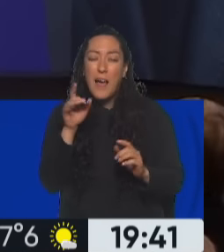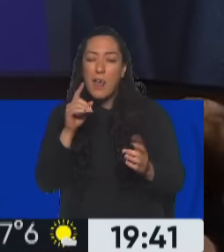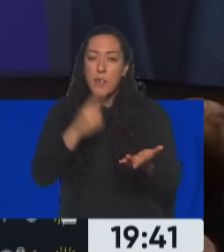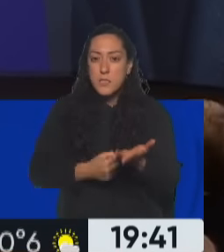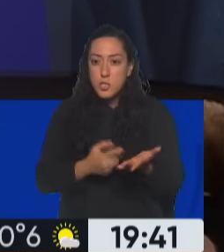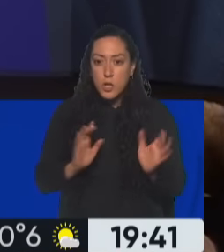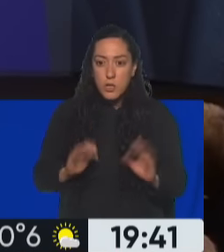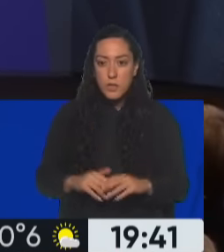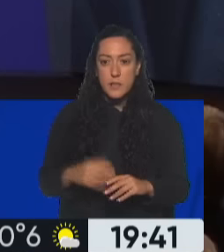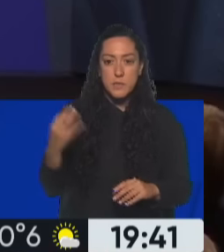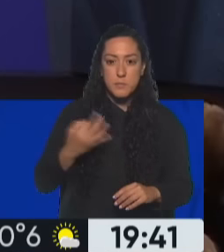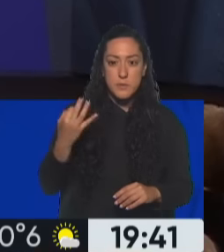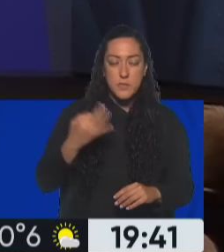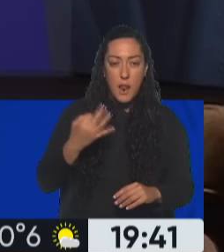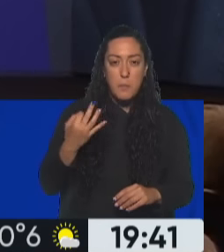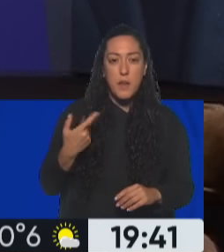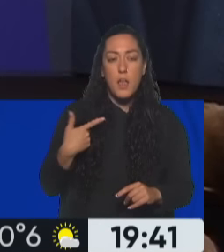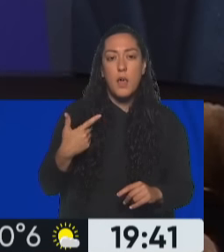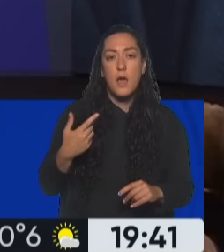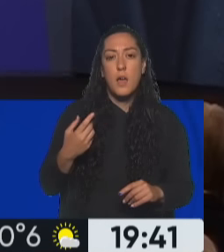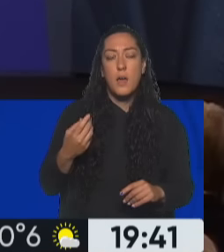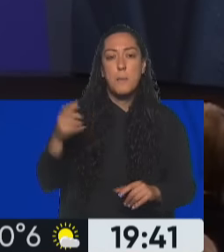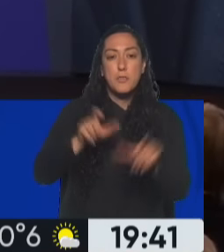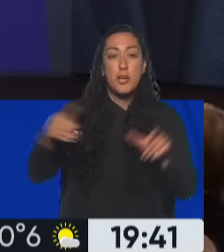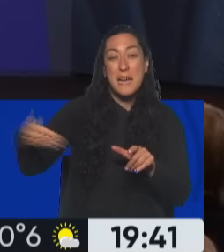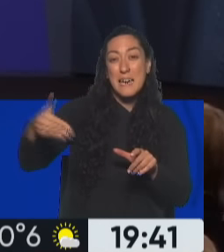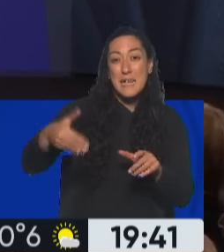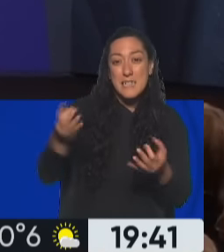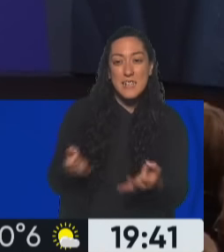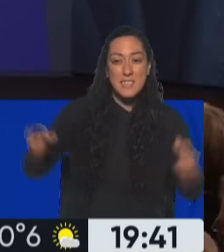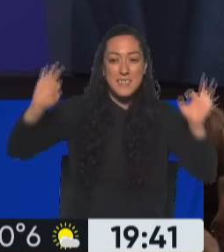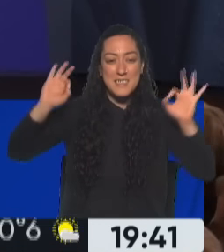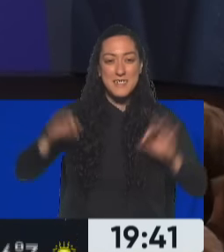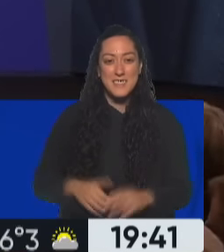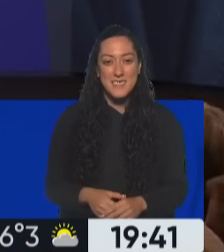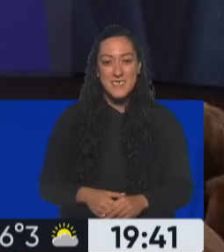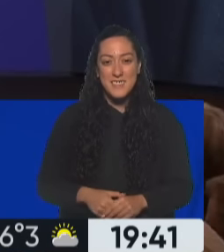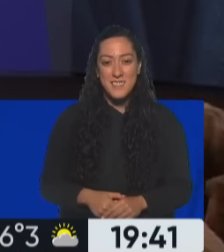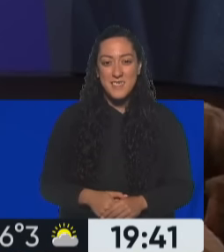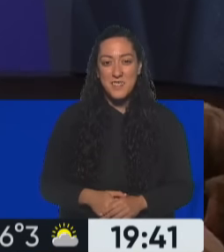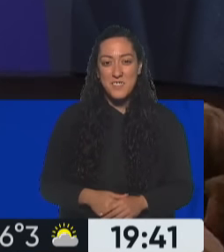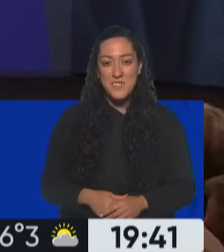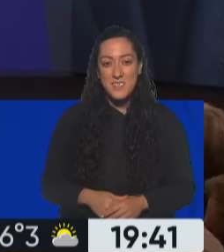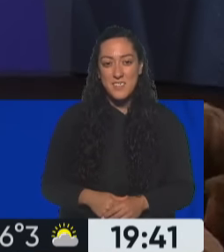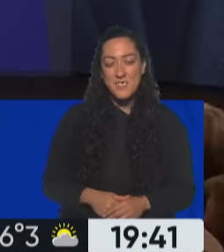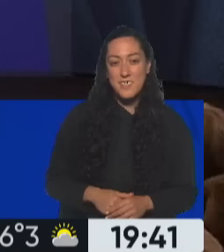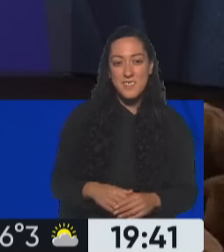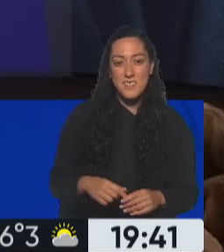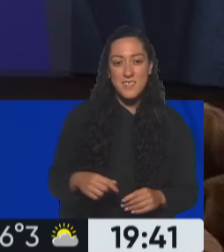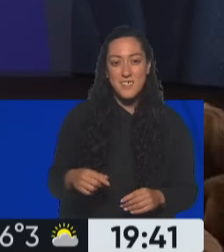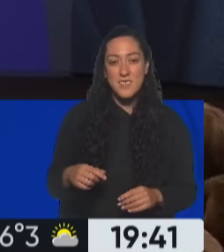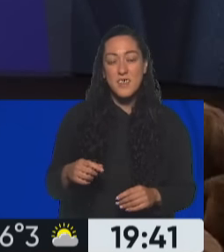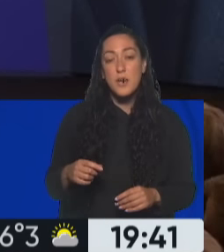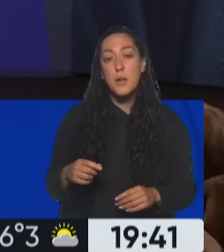especial para salvar a clientes, digamos, que están siendo víctimas de sus malas recomendaciones. Digamos, hay uno que, digamos,